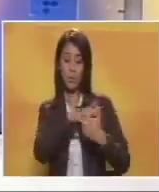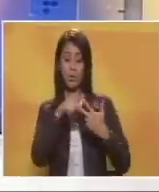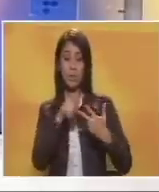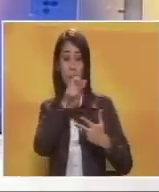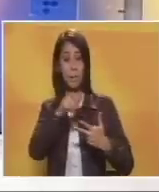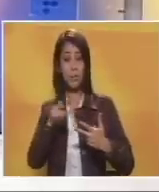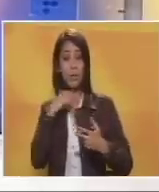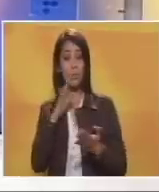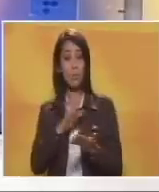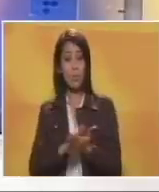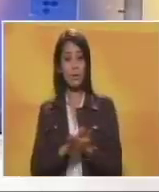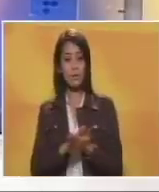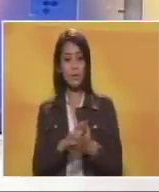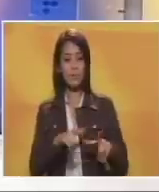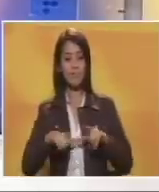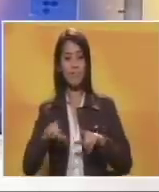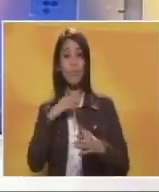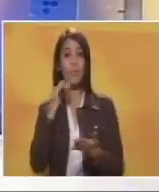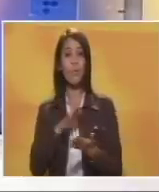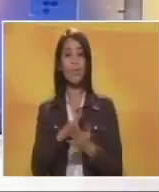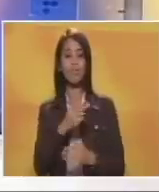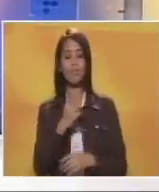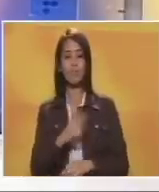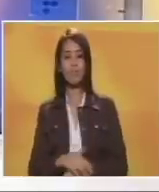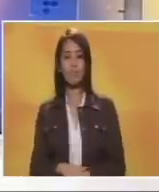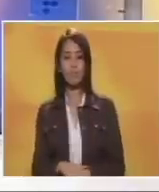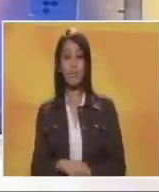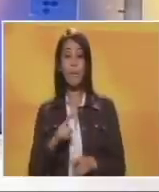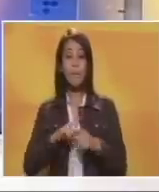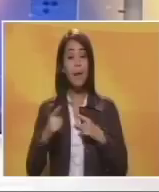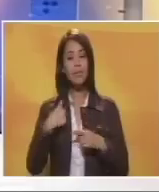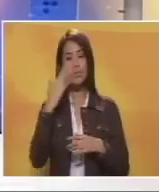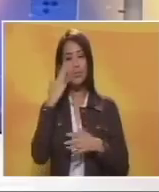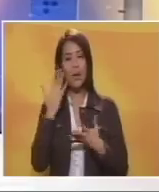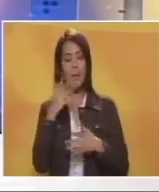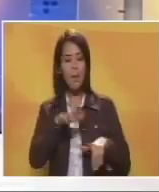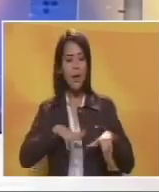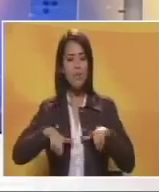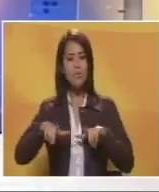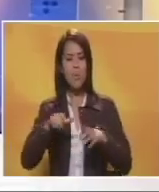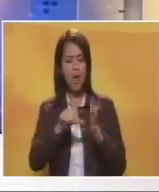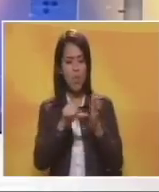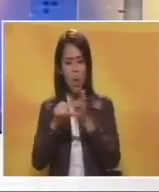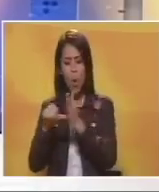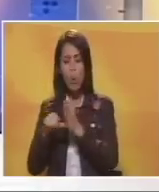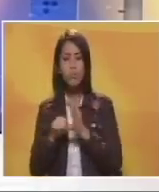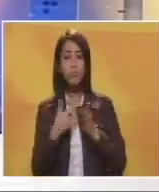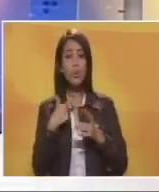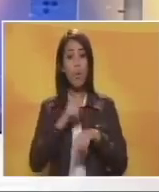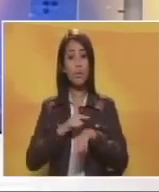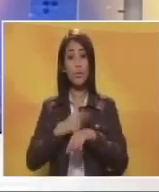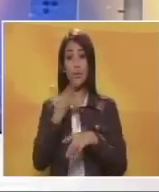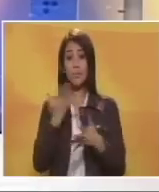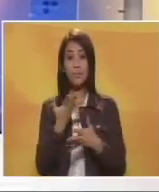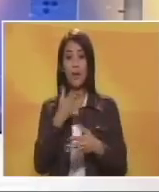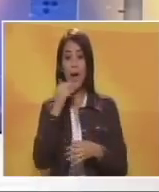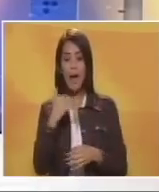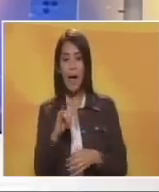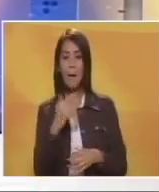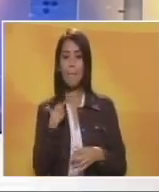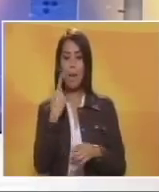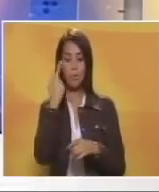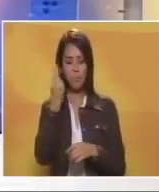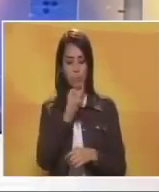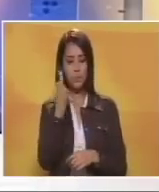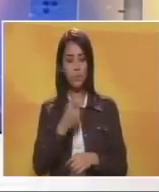diario El Comercio que fueron asesinados. Sin embargo, aún se desconoce dónde están y cuánto tiempo podría tomar la operación.